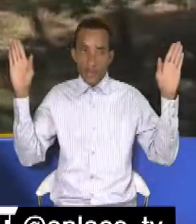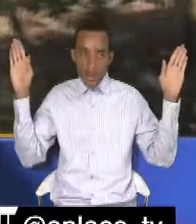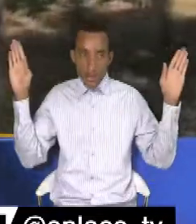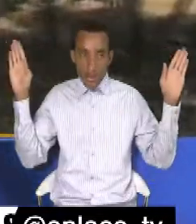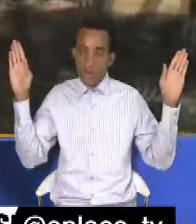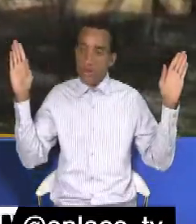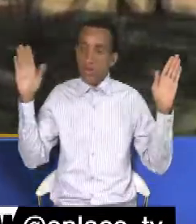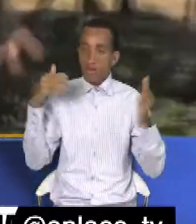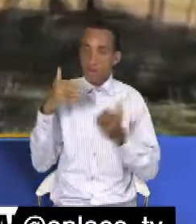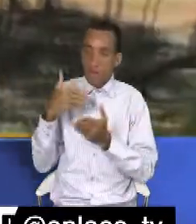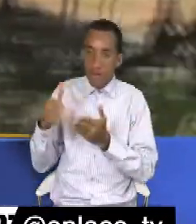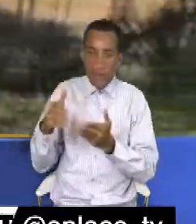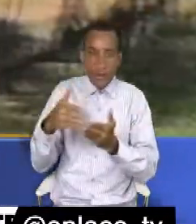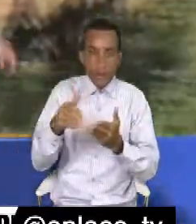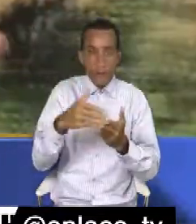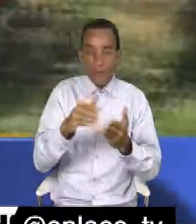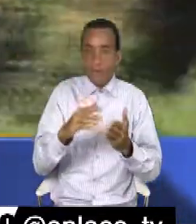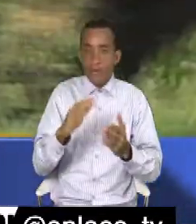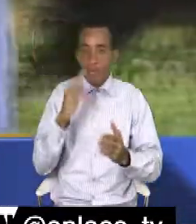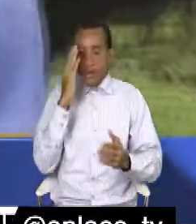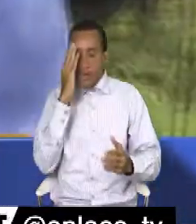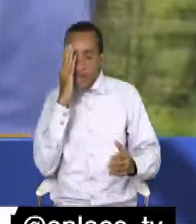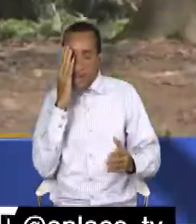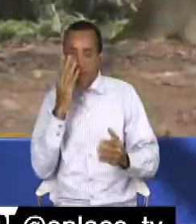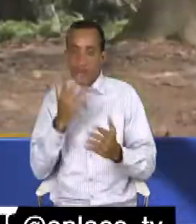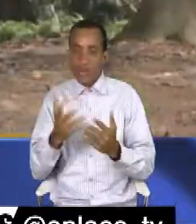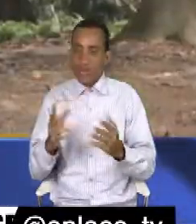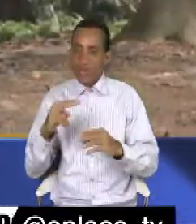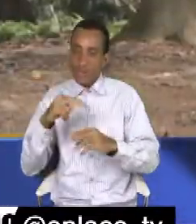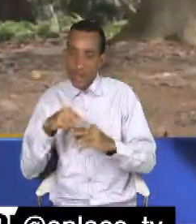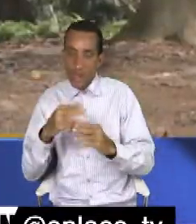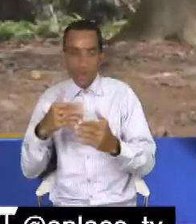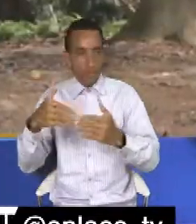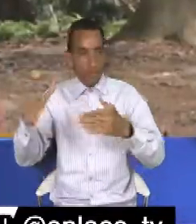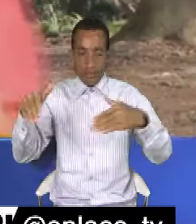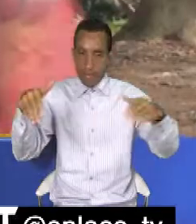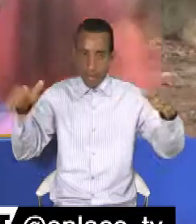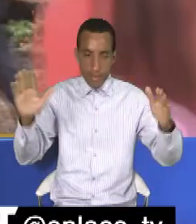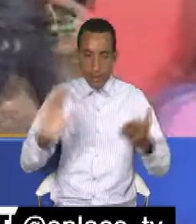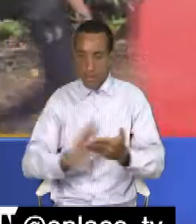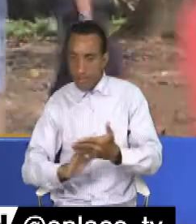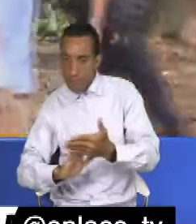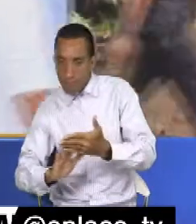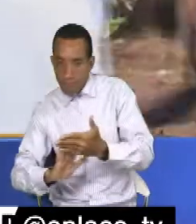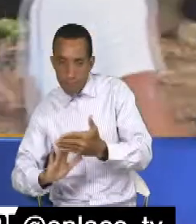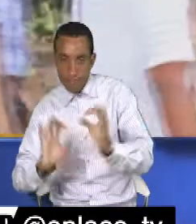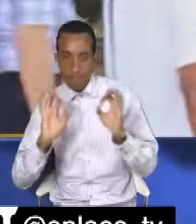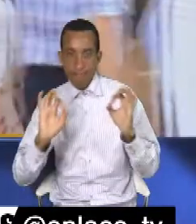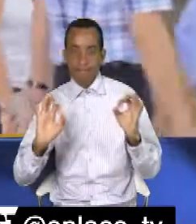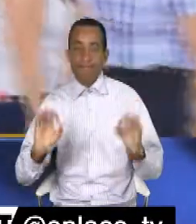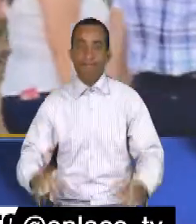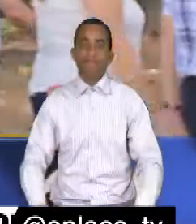Malecón, el recorrido que también hizo el alcalde de la ciudad por esta zona emblemática de la Comuna 1. Ya volvemos.